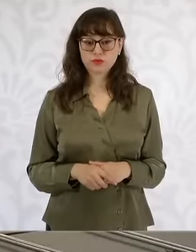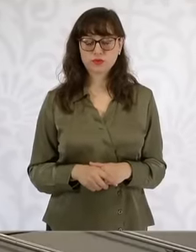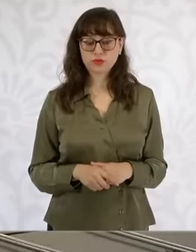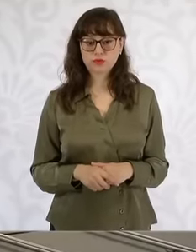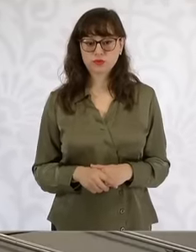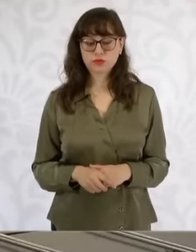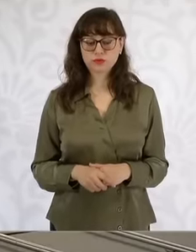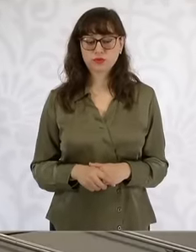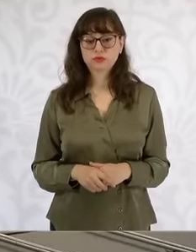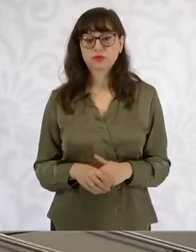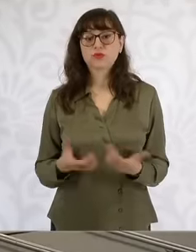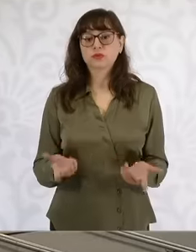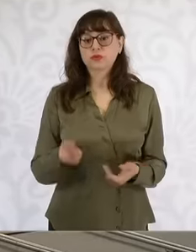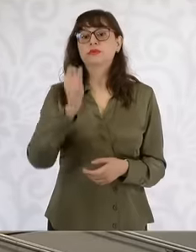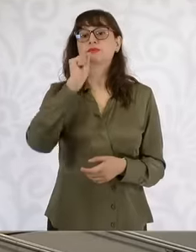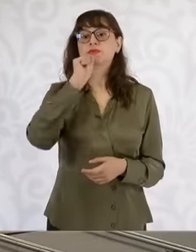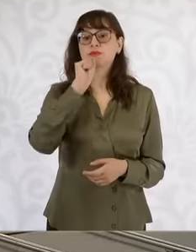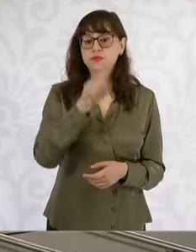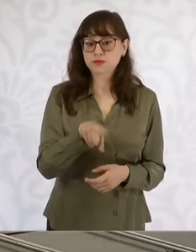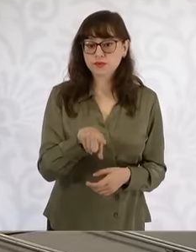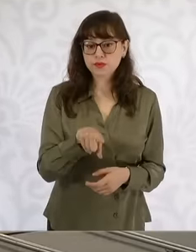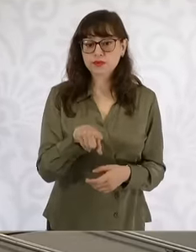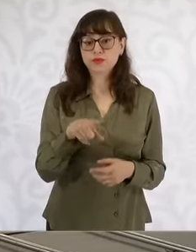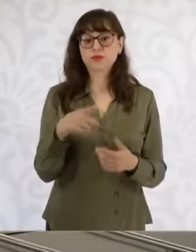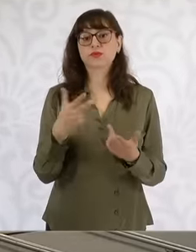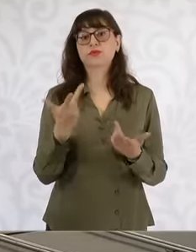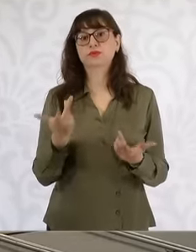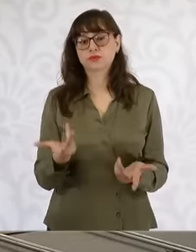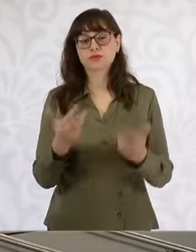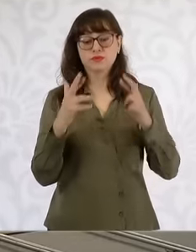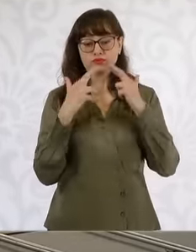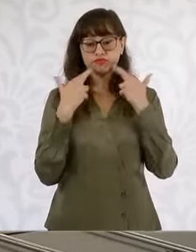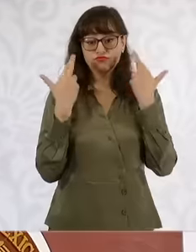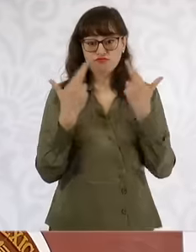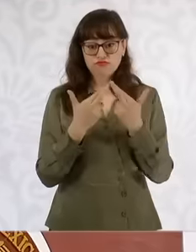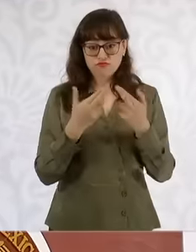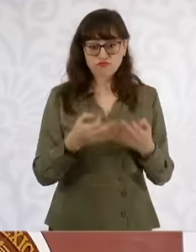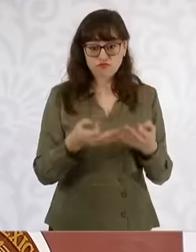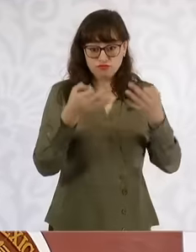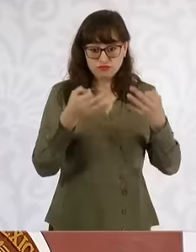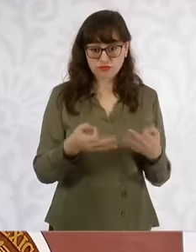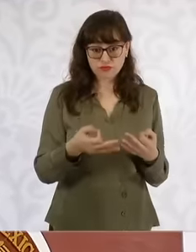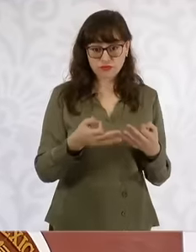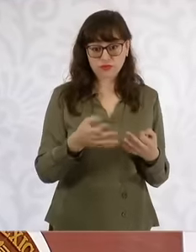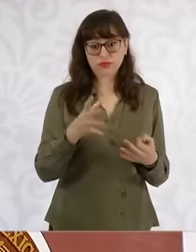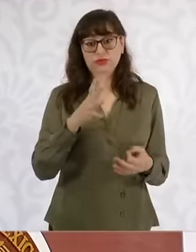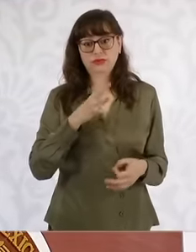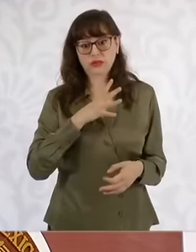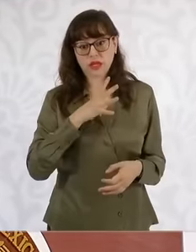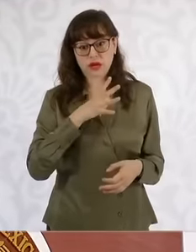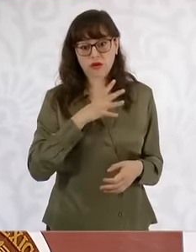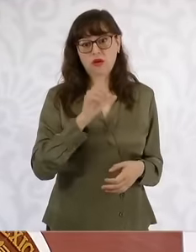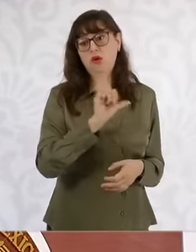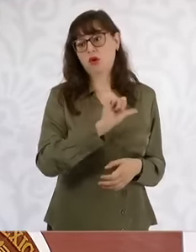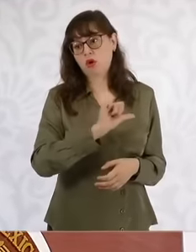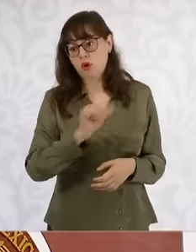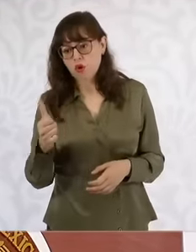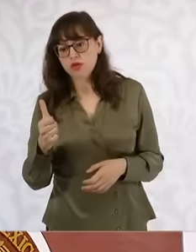También, desde luego, junto con las reuniones formales, algunas reuniones